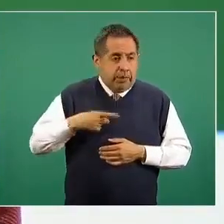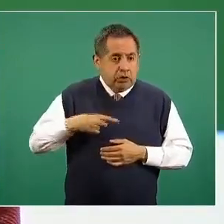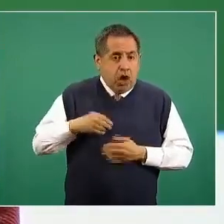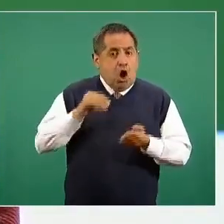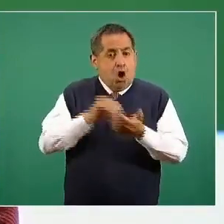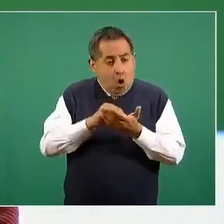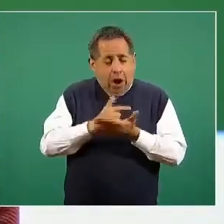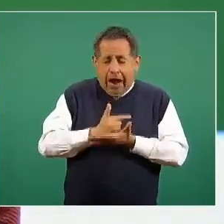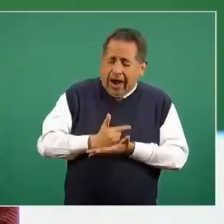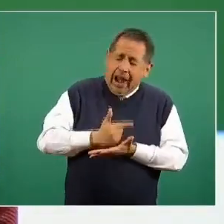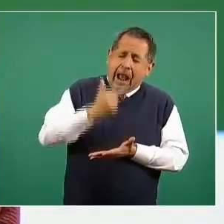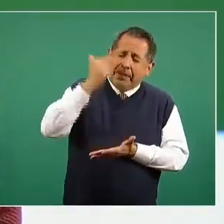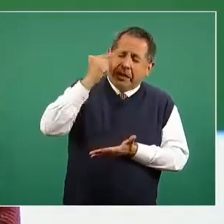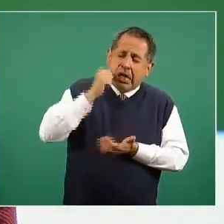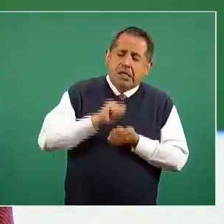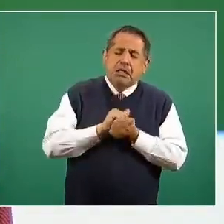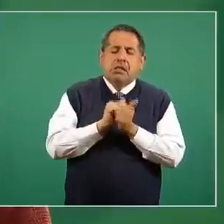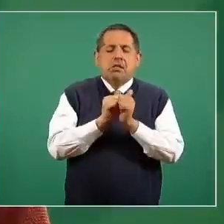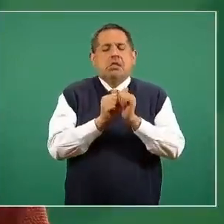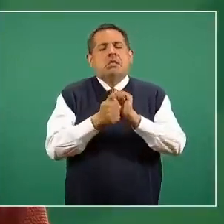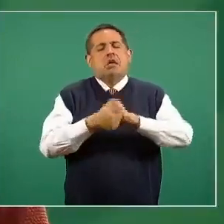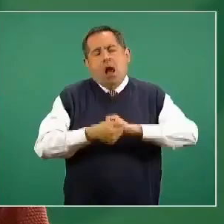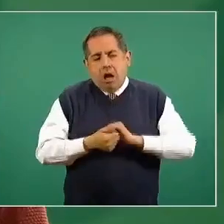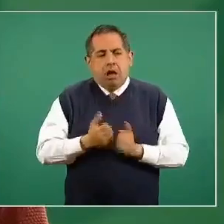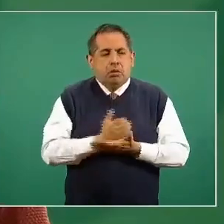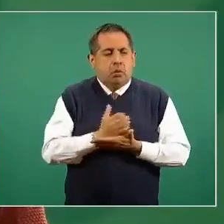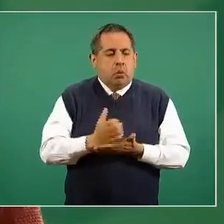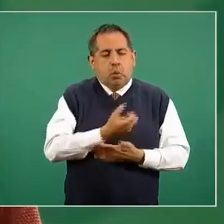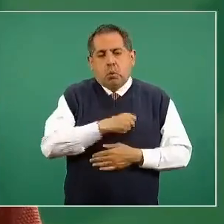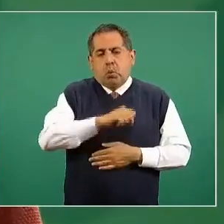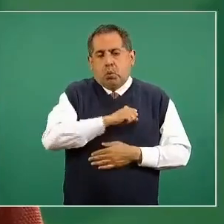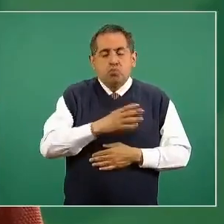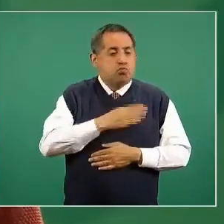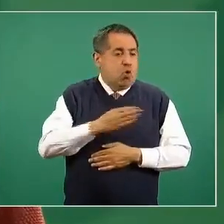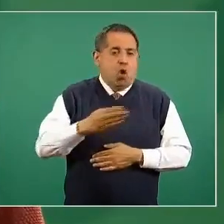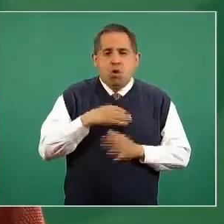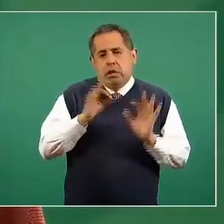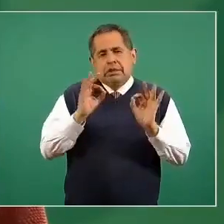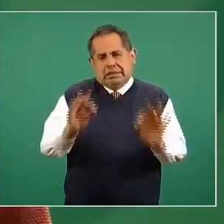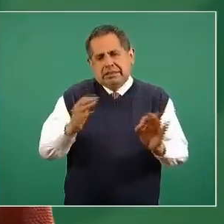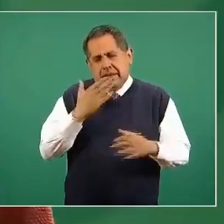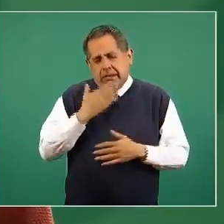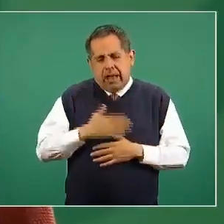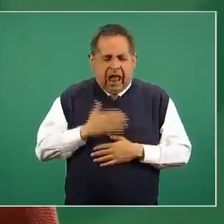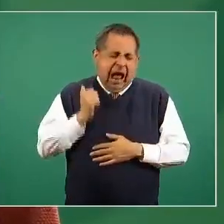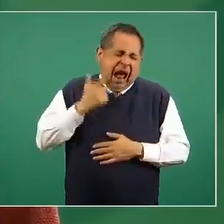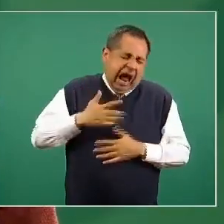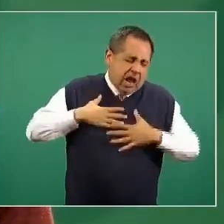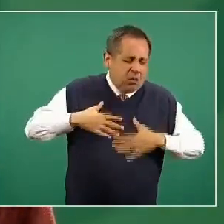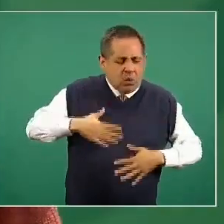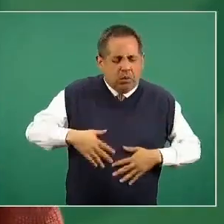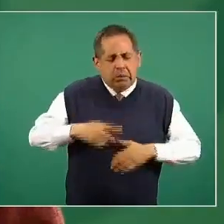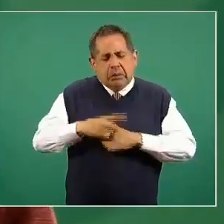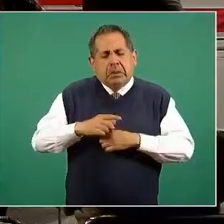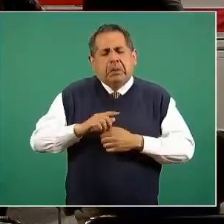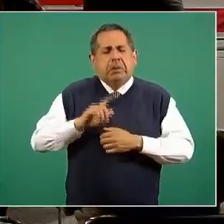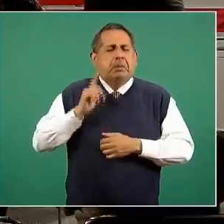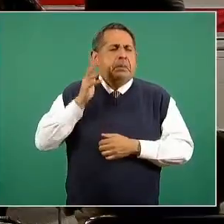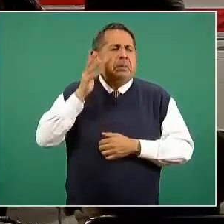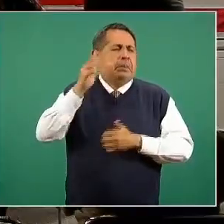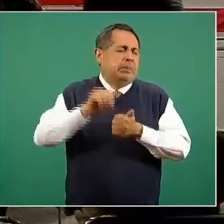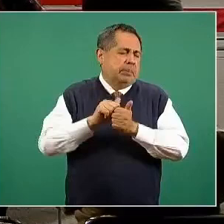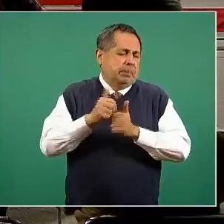con enfermedad grave, que pueden recuperarse, desde luego a veces con algún daño que tarda en recuperar